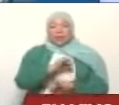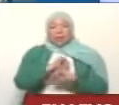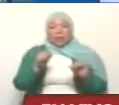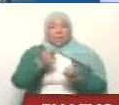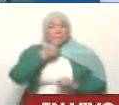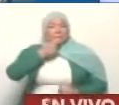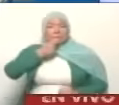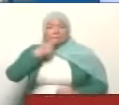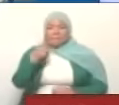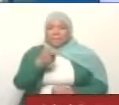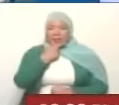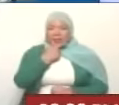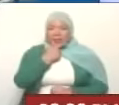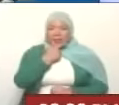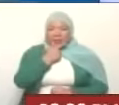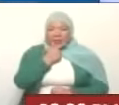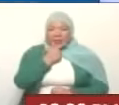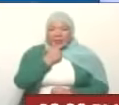espectacular,